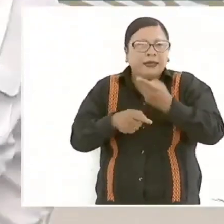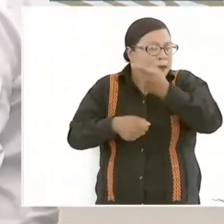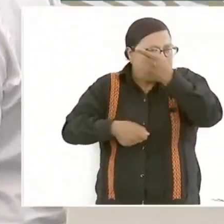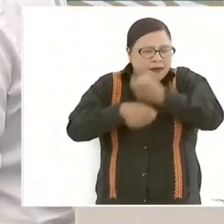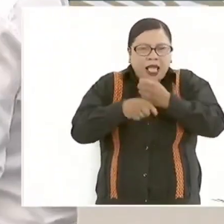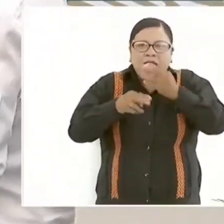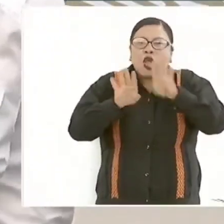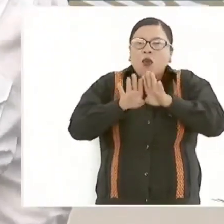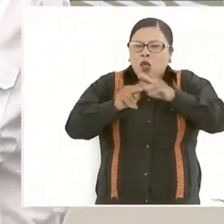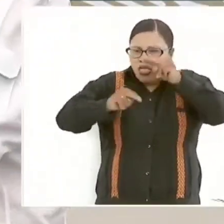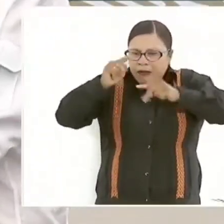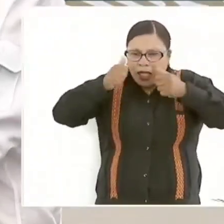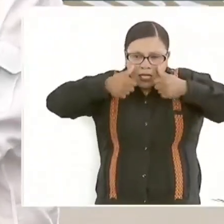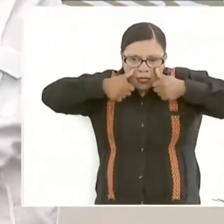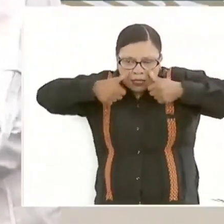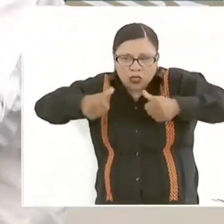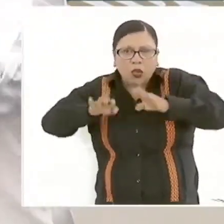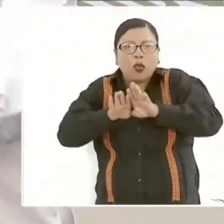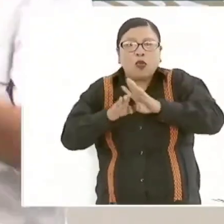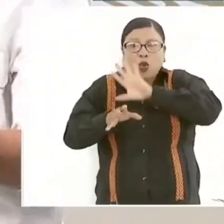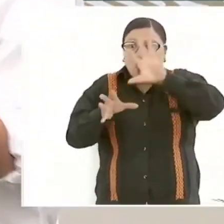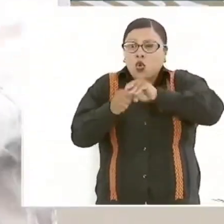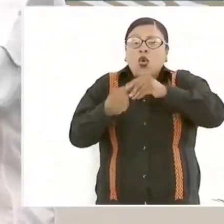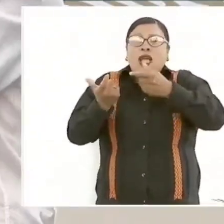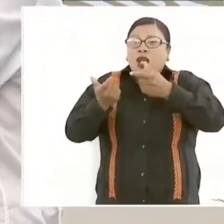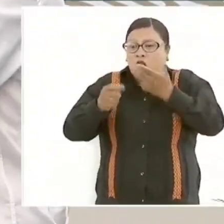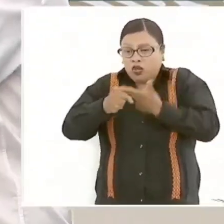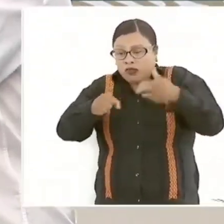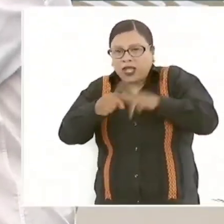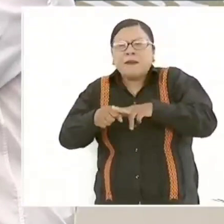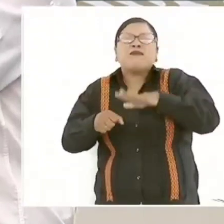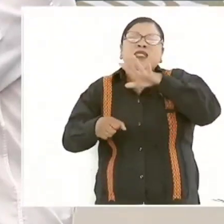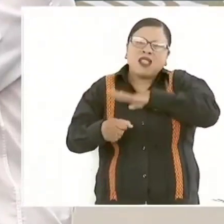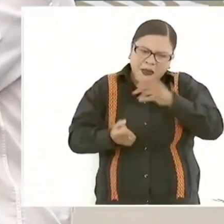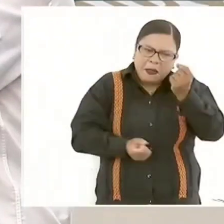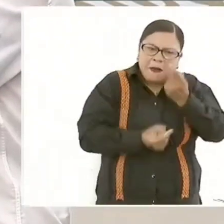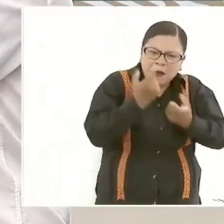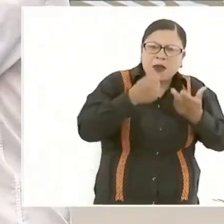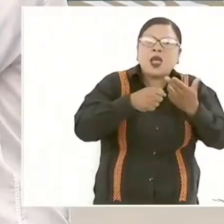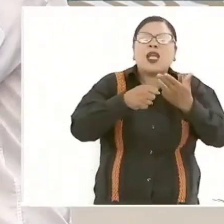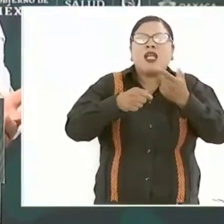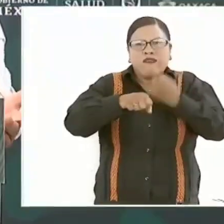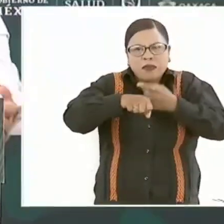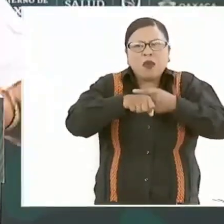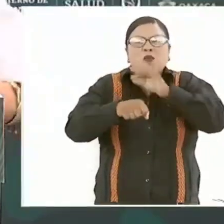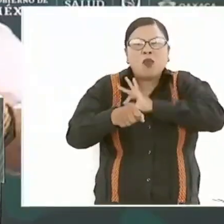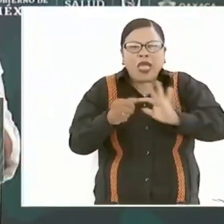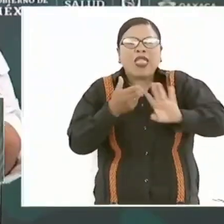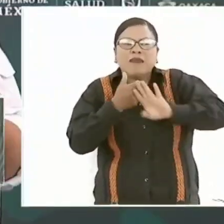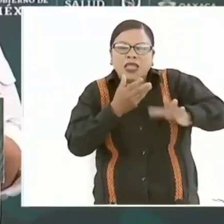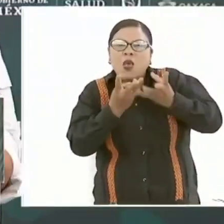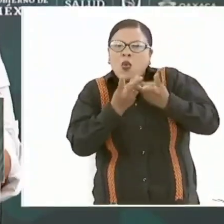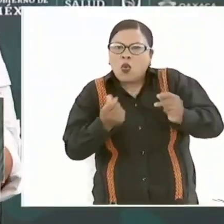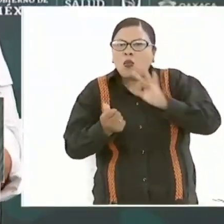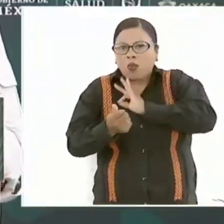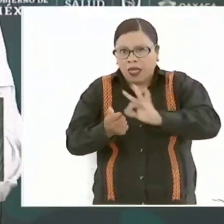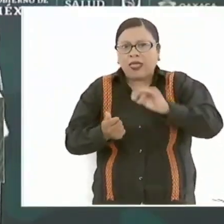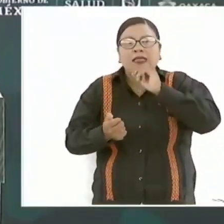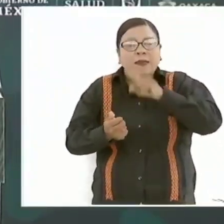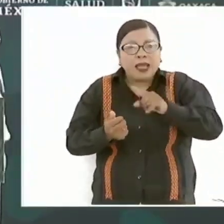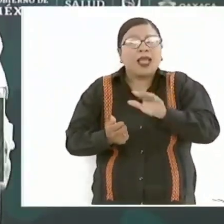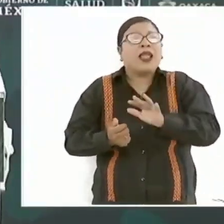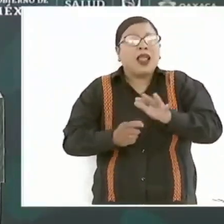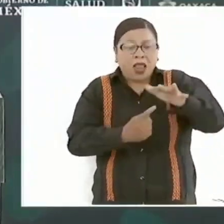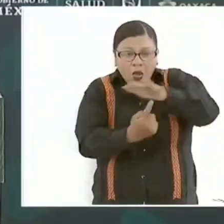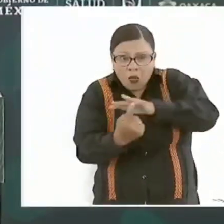atención, porque no todo debe de resolverse en el hospital, hay muchas enfermedades que se pueden evitar y la corresponsabilidad de las personas y la comunidad, por